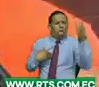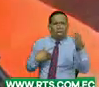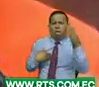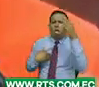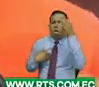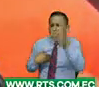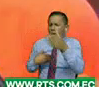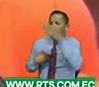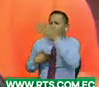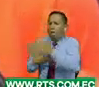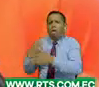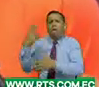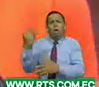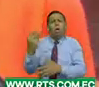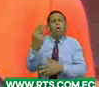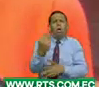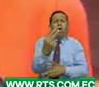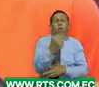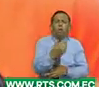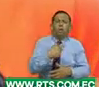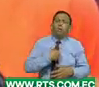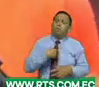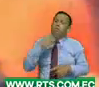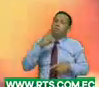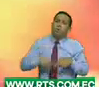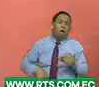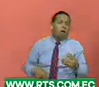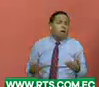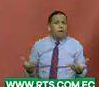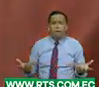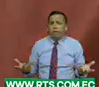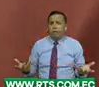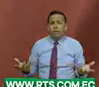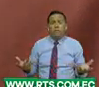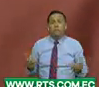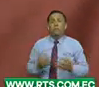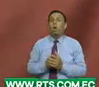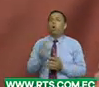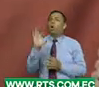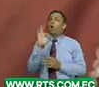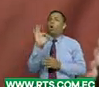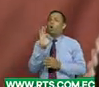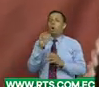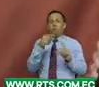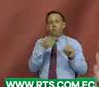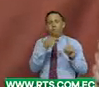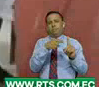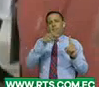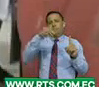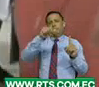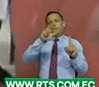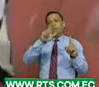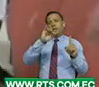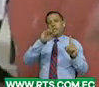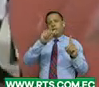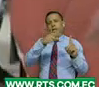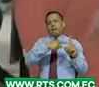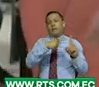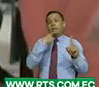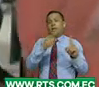entonces yo ya no puedo hacerlo nada o mejor recordemos el caso de mayra santos quien obtuvo el carnet por